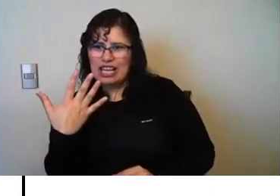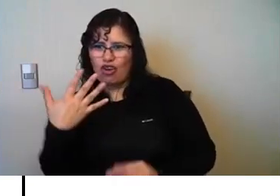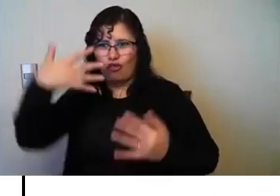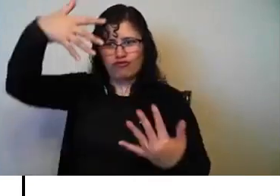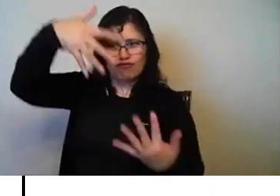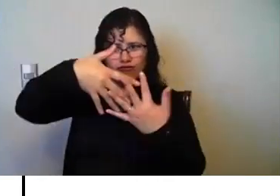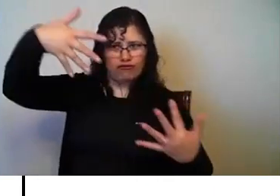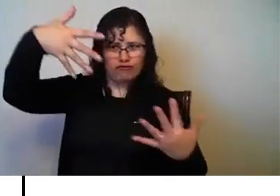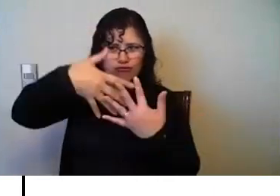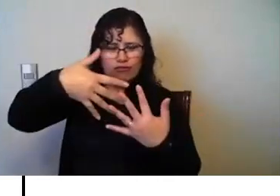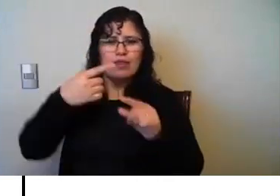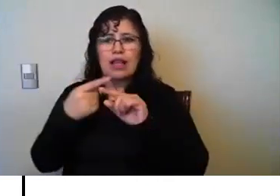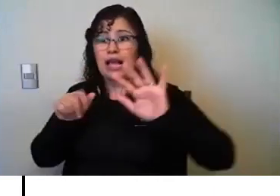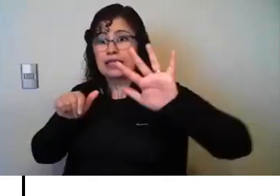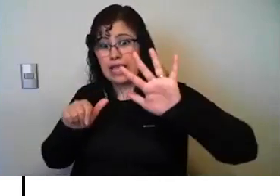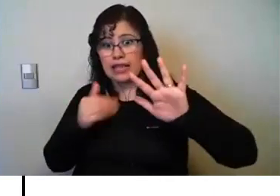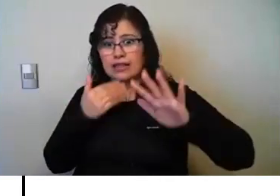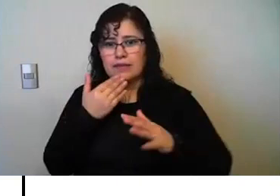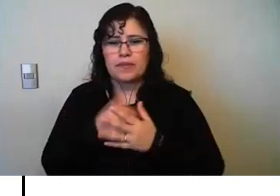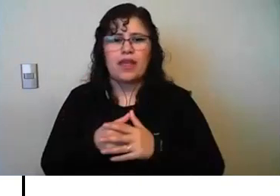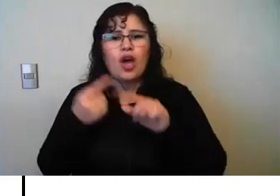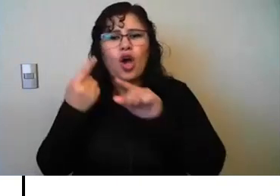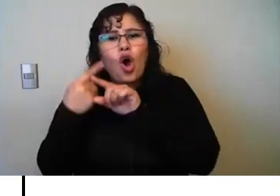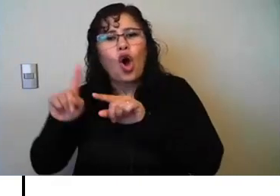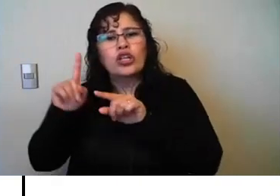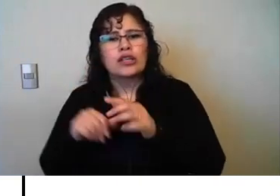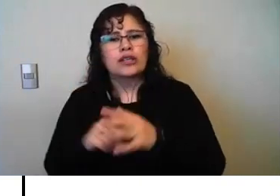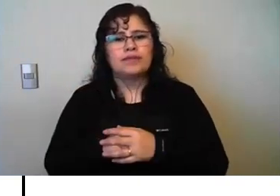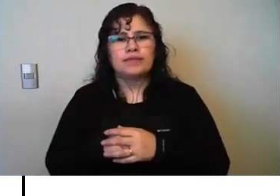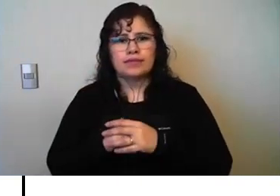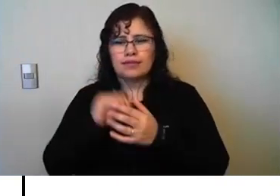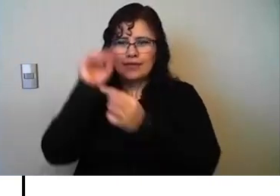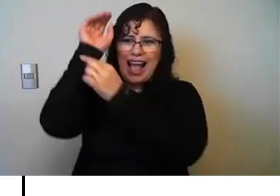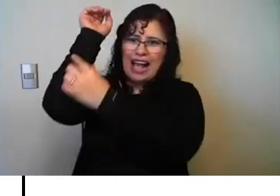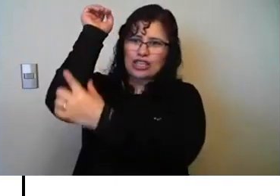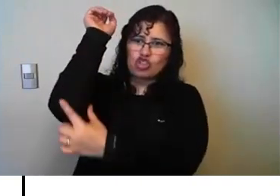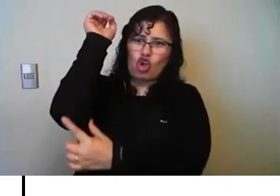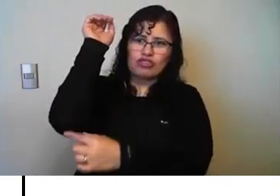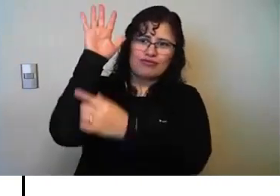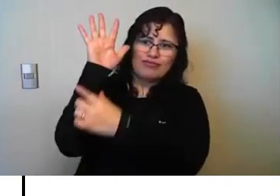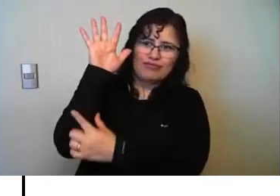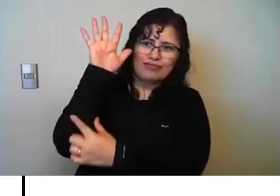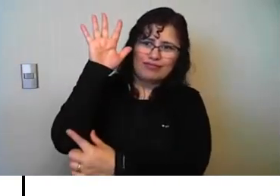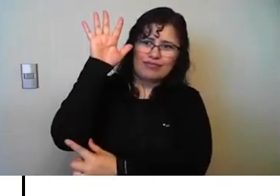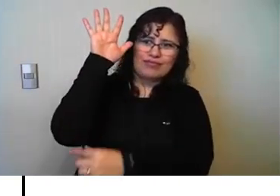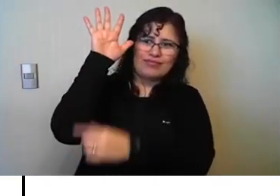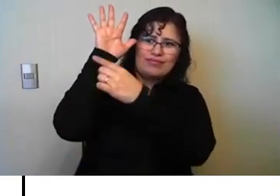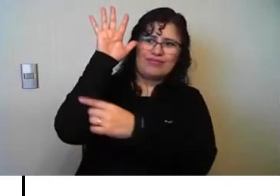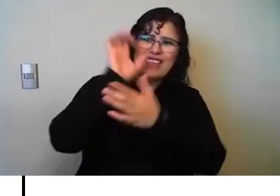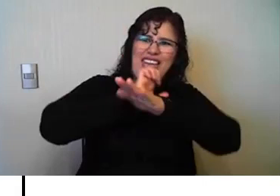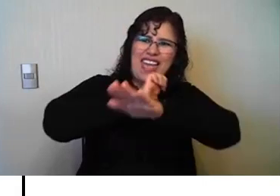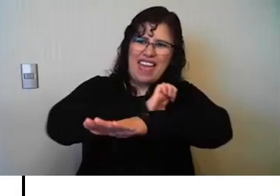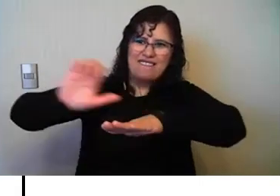la número 6. Y acá están los axones, en este caso eferentes. Aquí están divididos